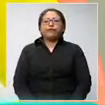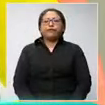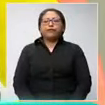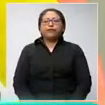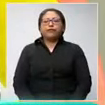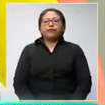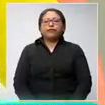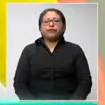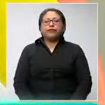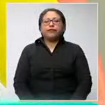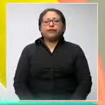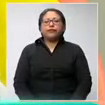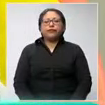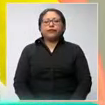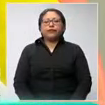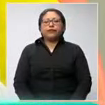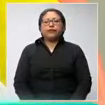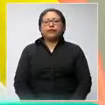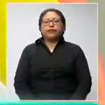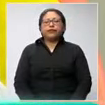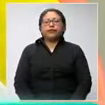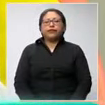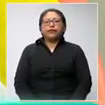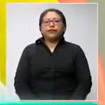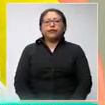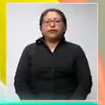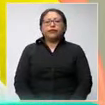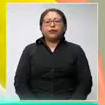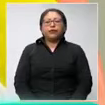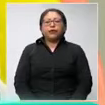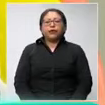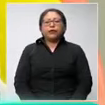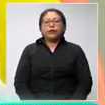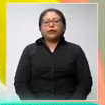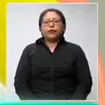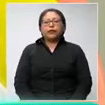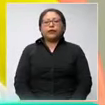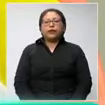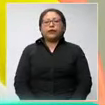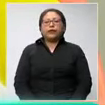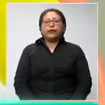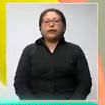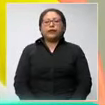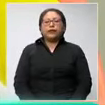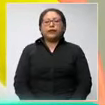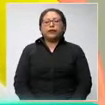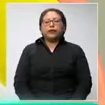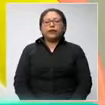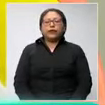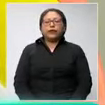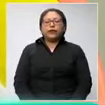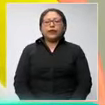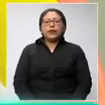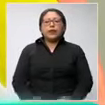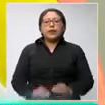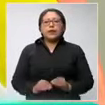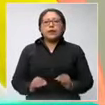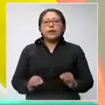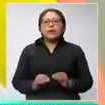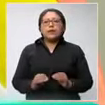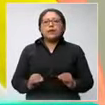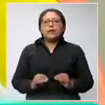1098. ¿De alguna manera ya existe un número para poder implementar más jueces toda vez que la mayoría de los jueces se encuentra